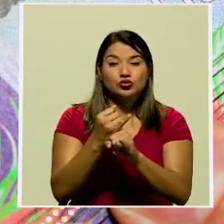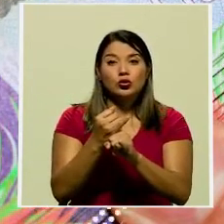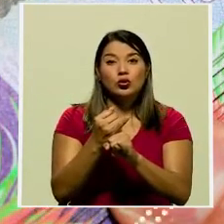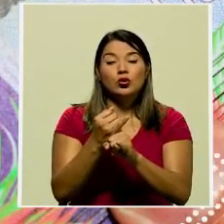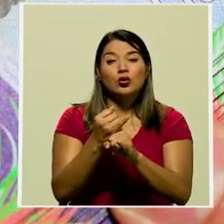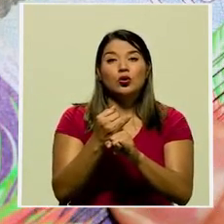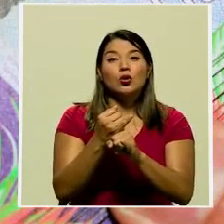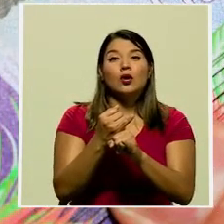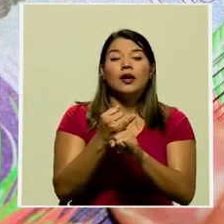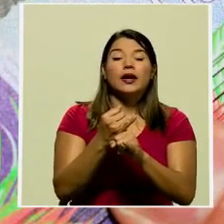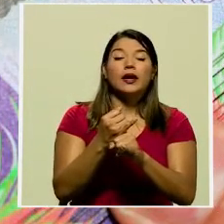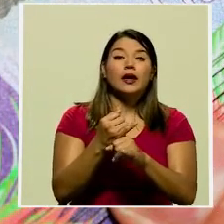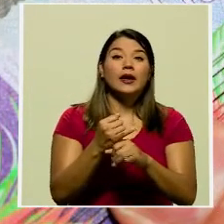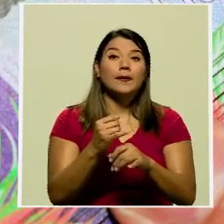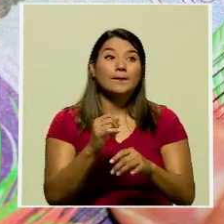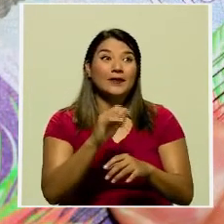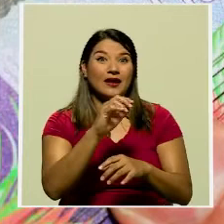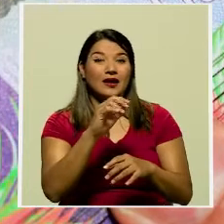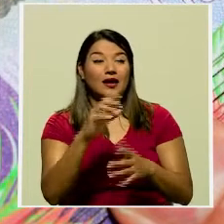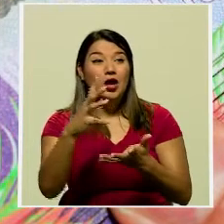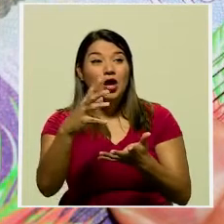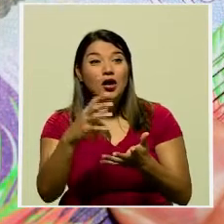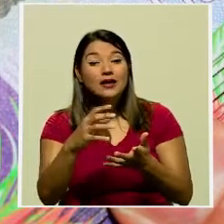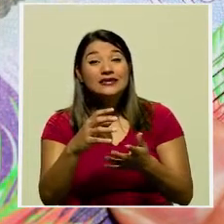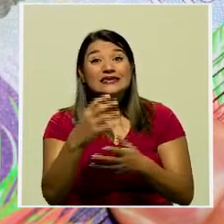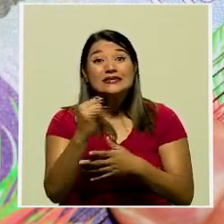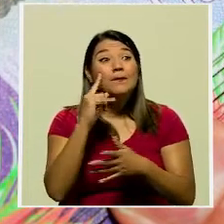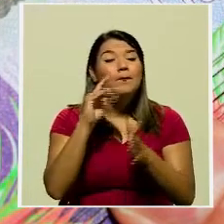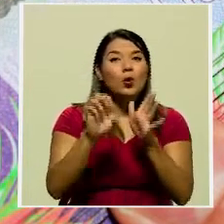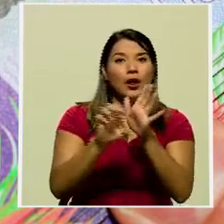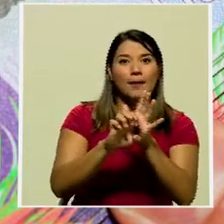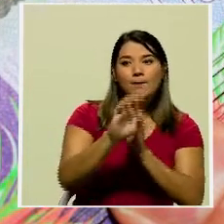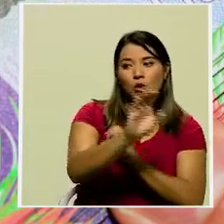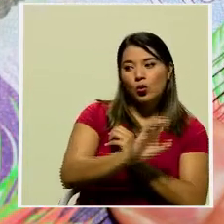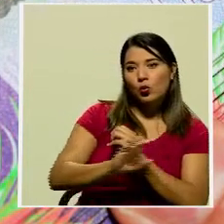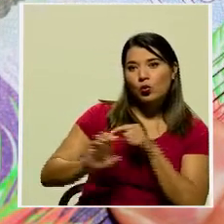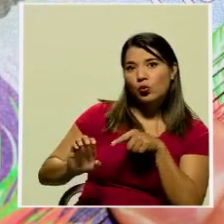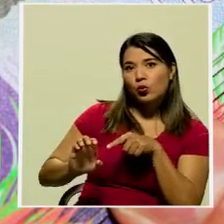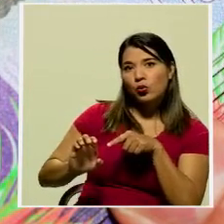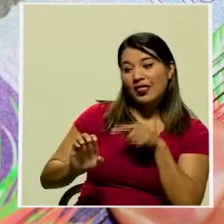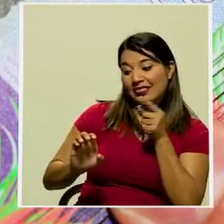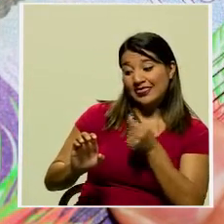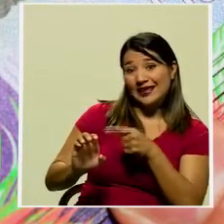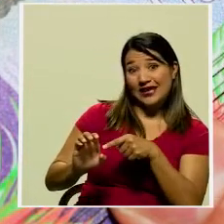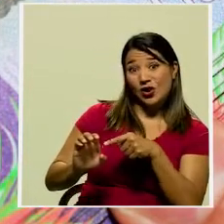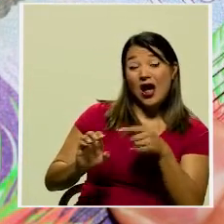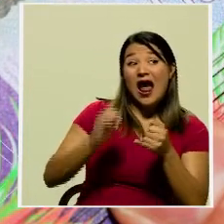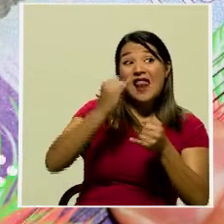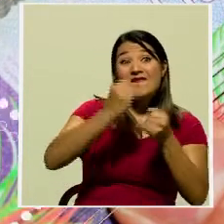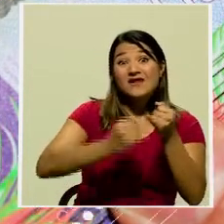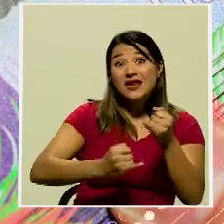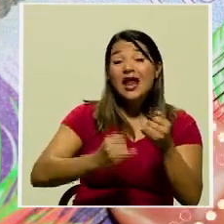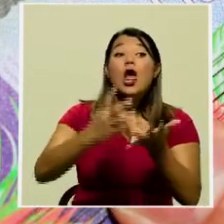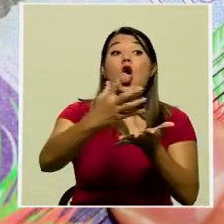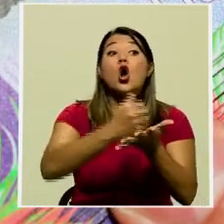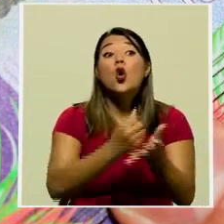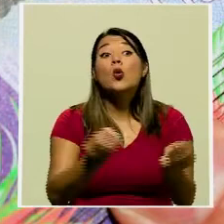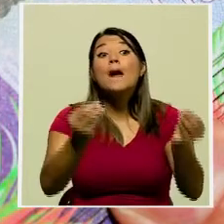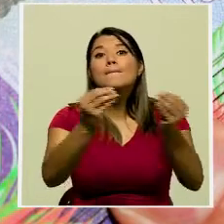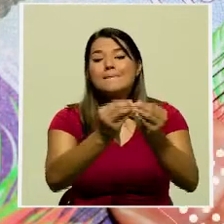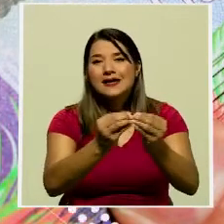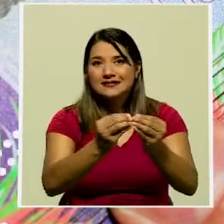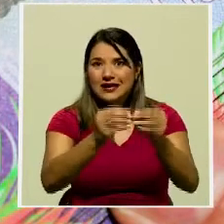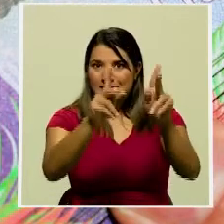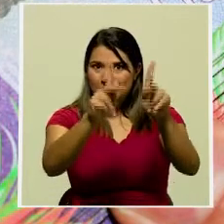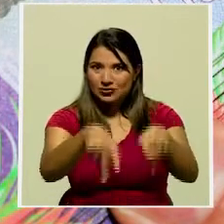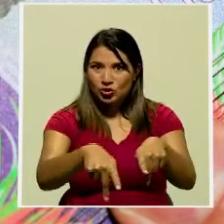o precios cobrados a los usuarios o consumidores finales. Don Ernesto y amigos televidentes, este es un punto bastante importante porque quiere